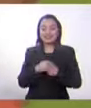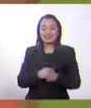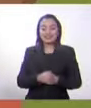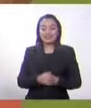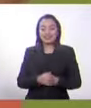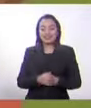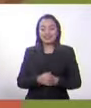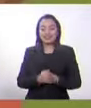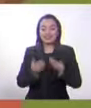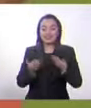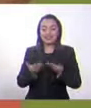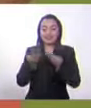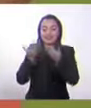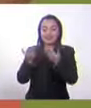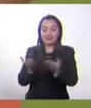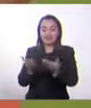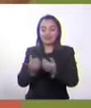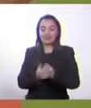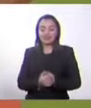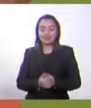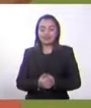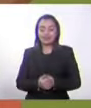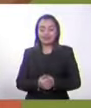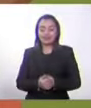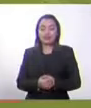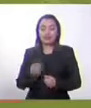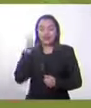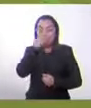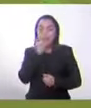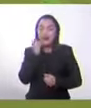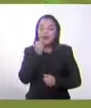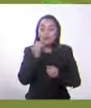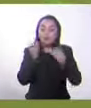Gracias, Guille. Pero seguro vos te queda muy bonita.